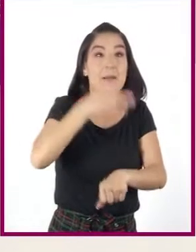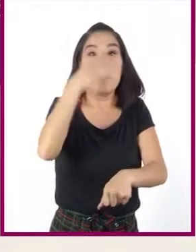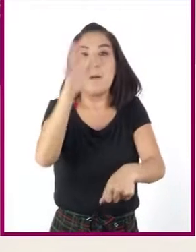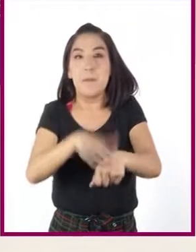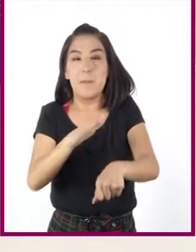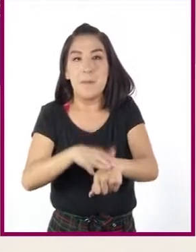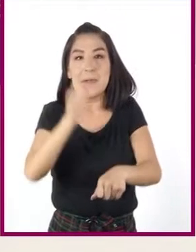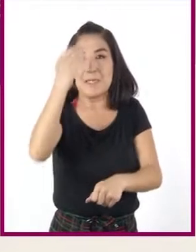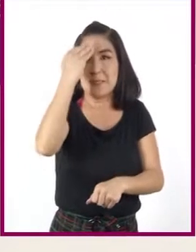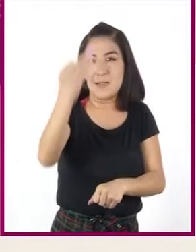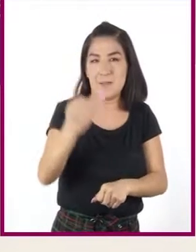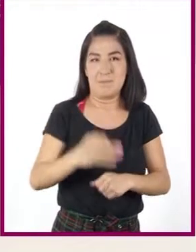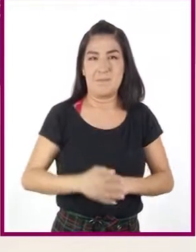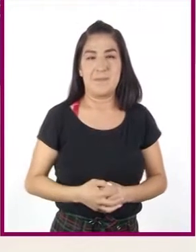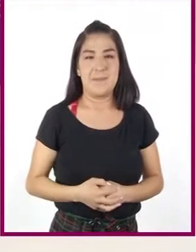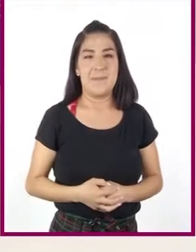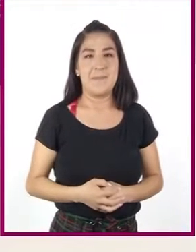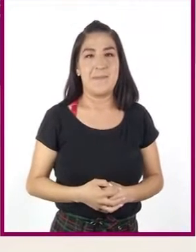tiempo.